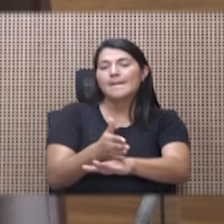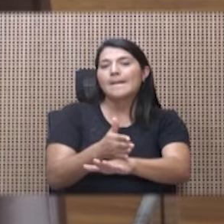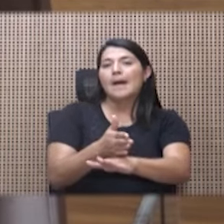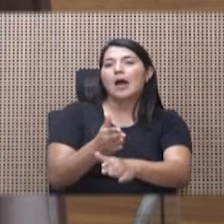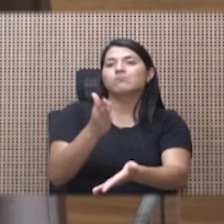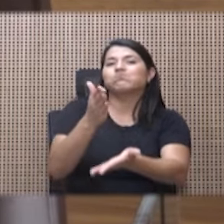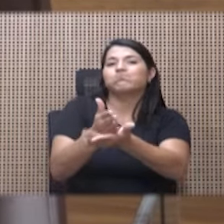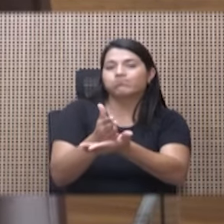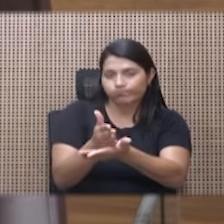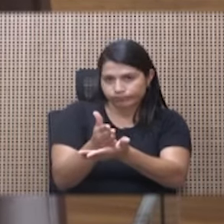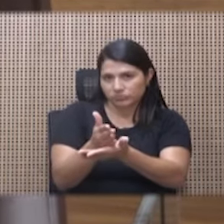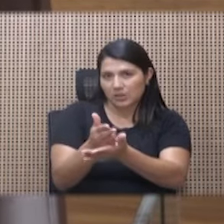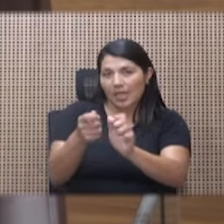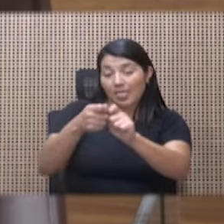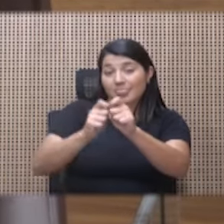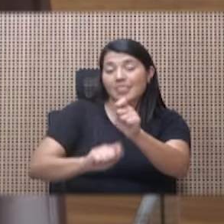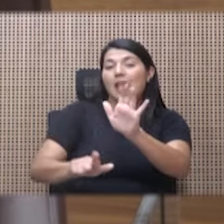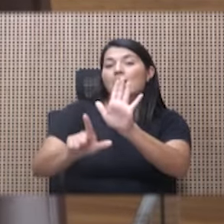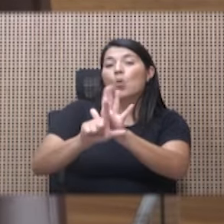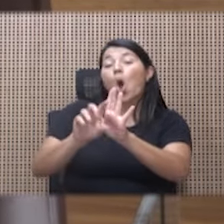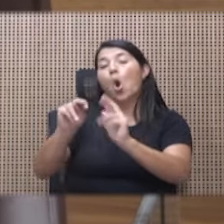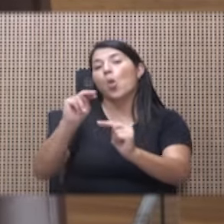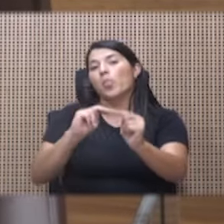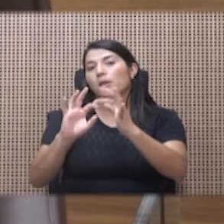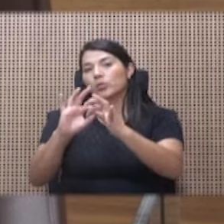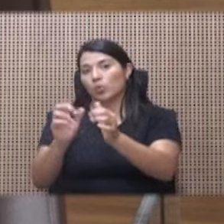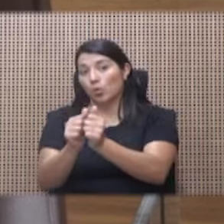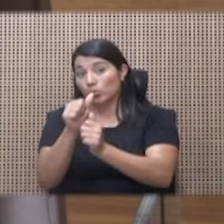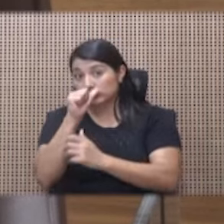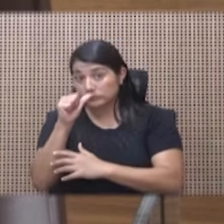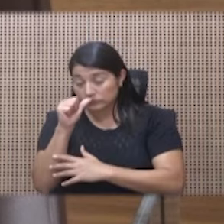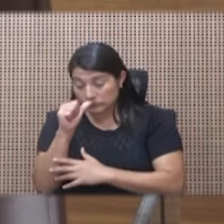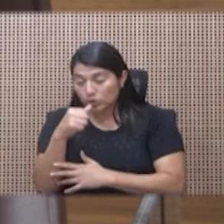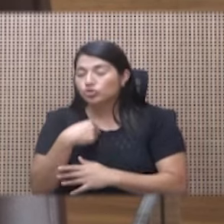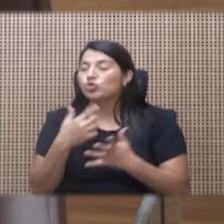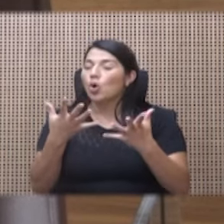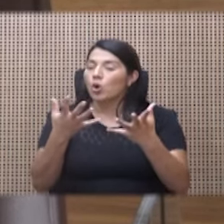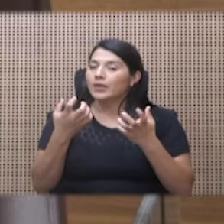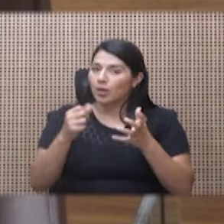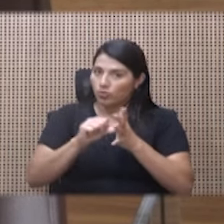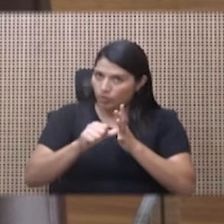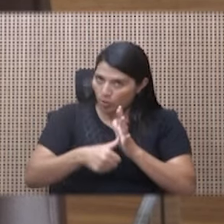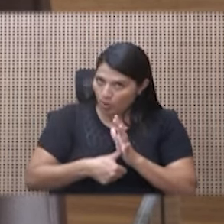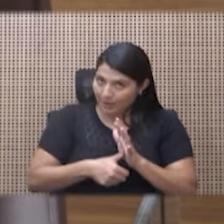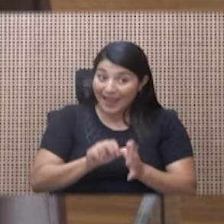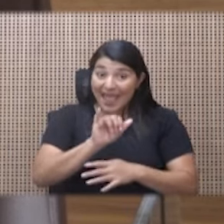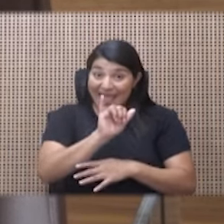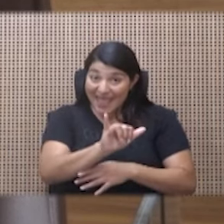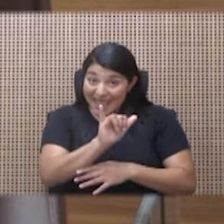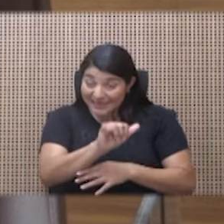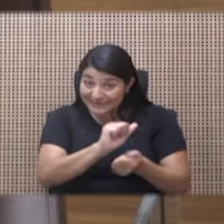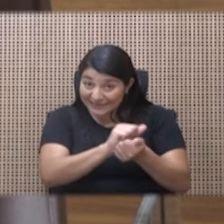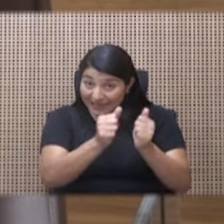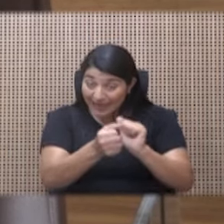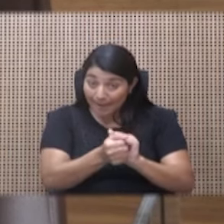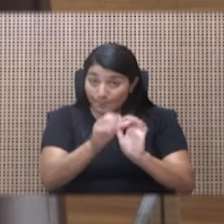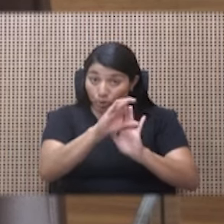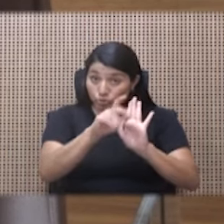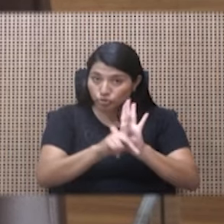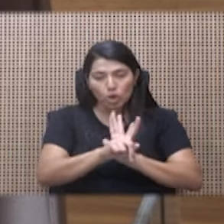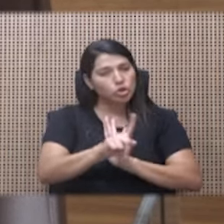narcotráfico si quiero de nuevo recalcar Este no es la pomada canaria para evitar el